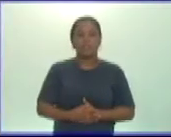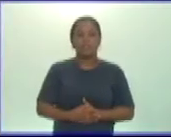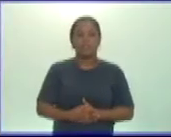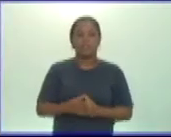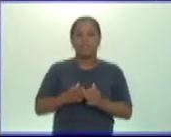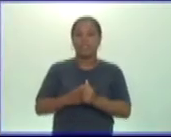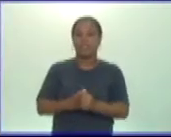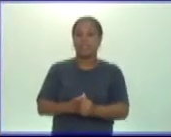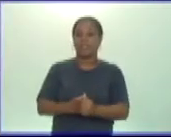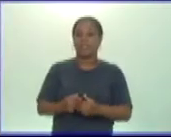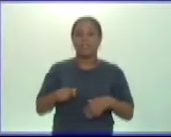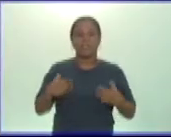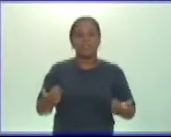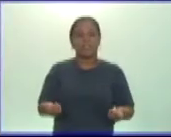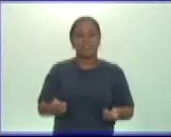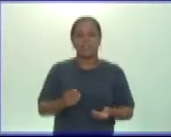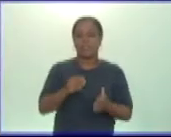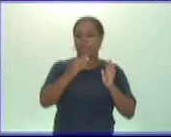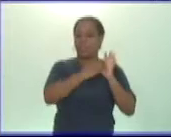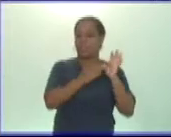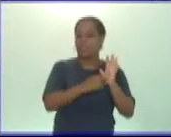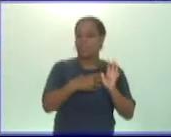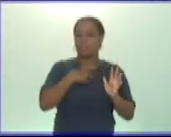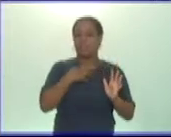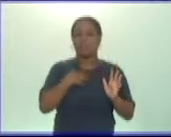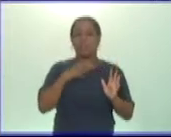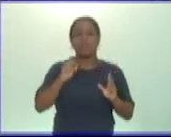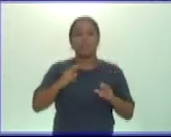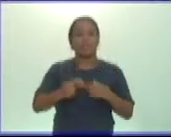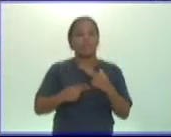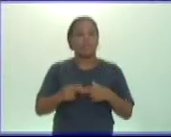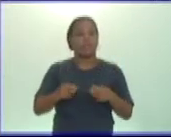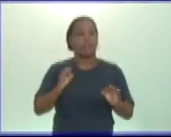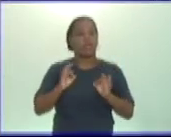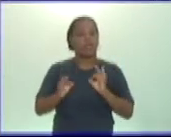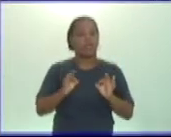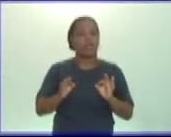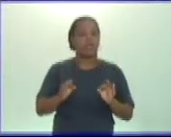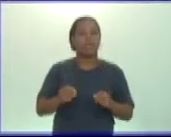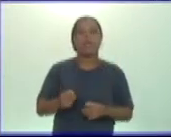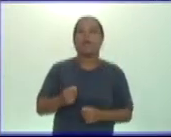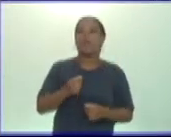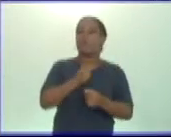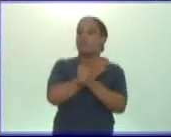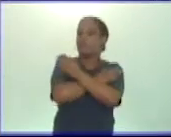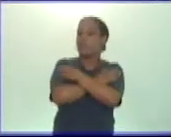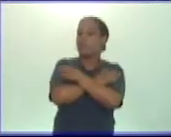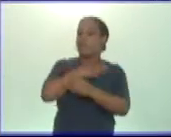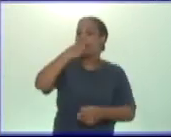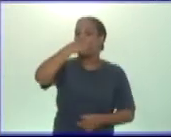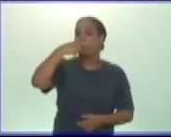medidas debemos adoptar para cuidar y proteger el medio ambiente de los óxidos que la contaminan?